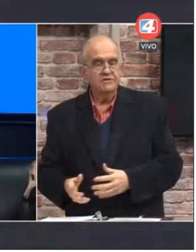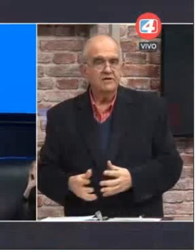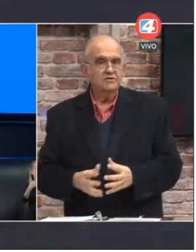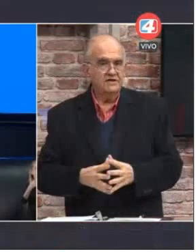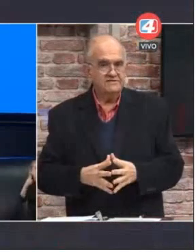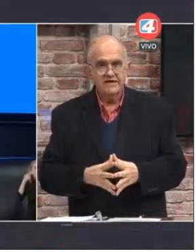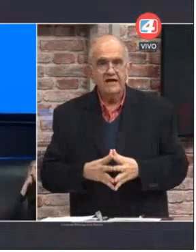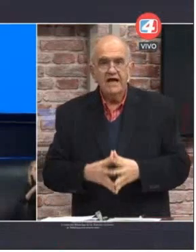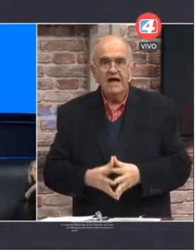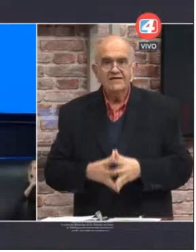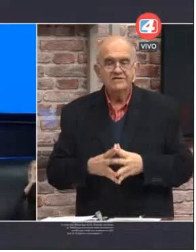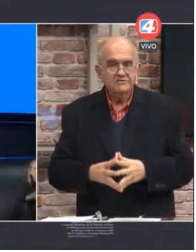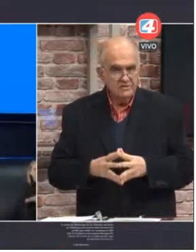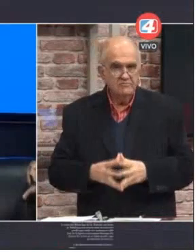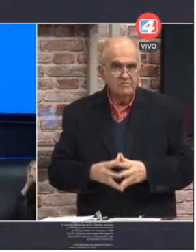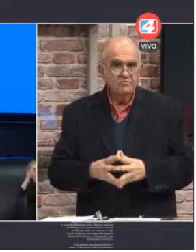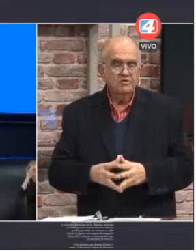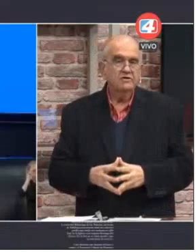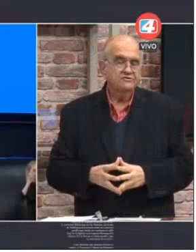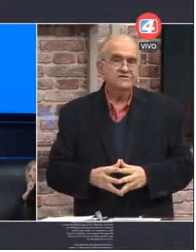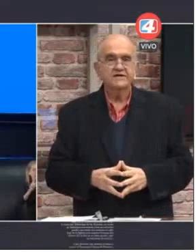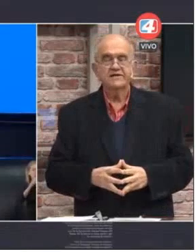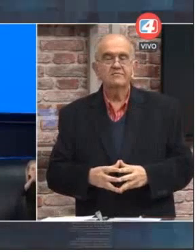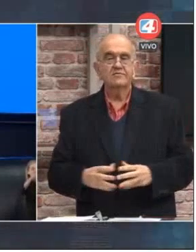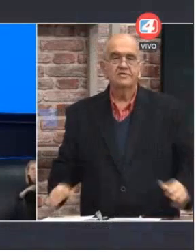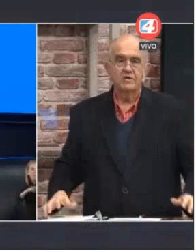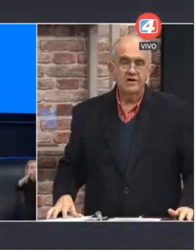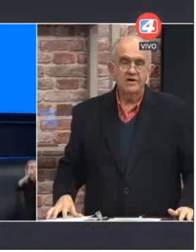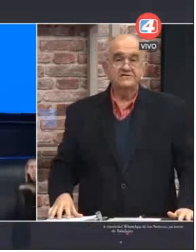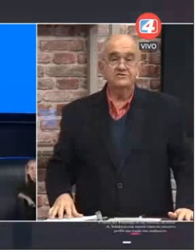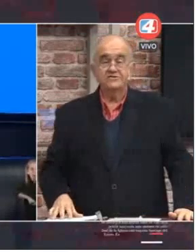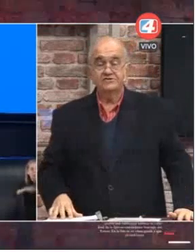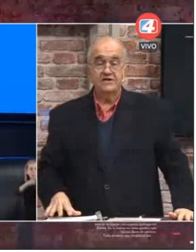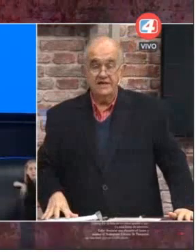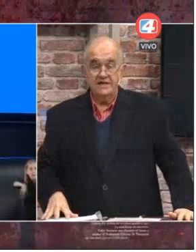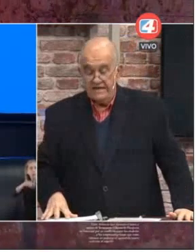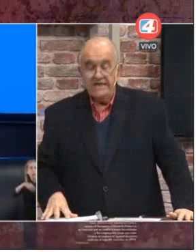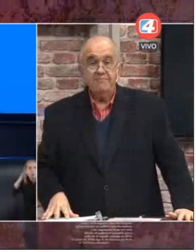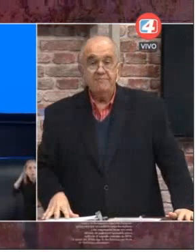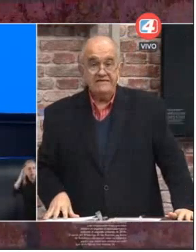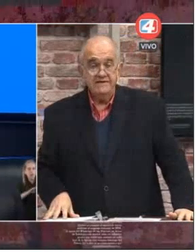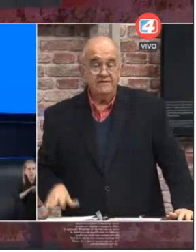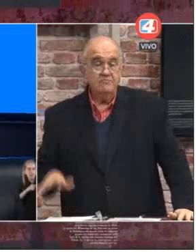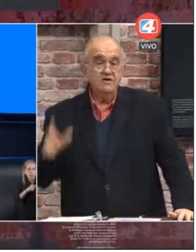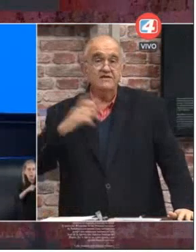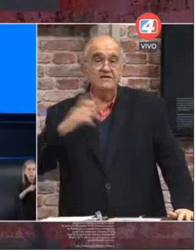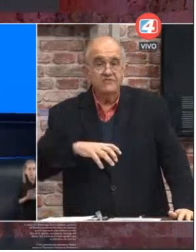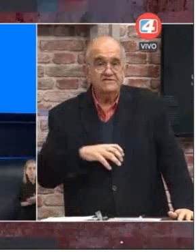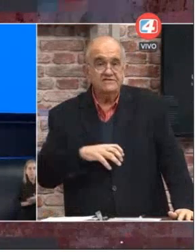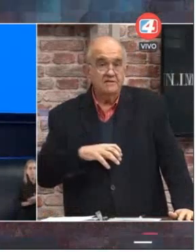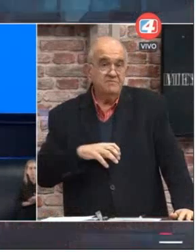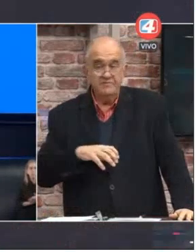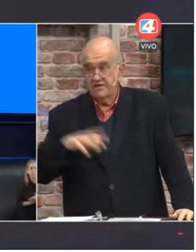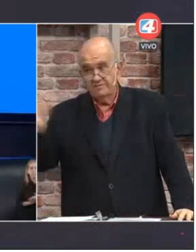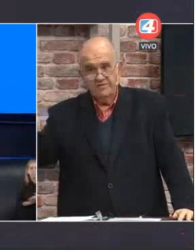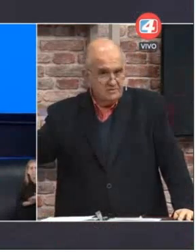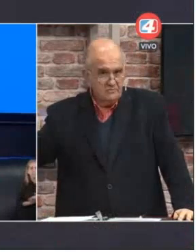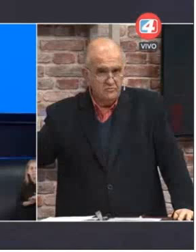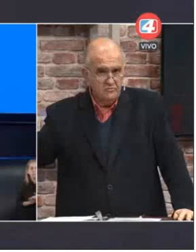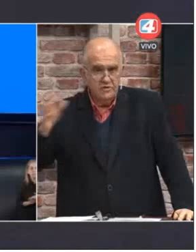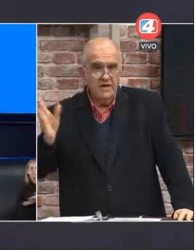computadora social hay situaciones muy engorrosa que están viviendo las organizaciones sociales que a pesar de estas muestras de fuerza quedan permanentemente